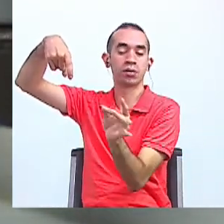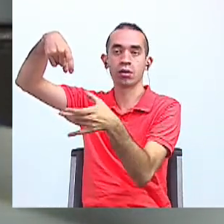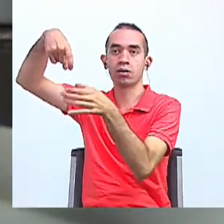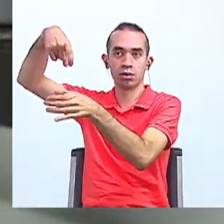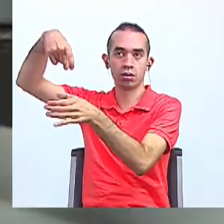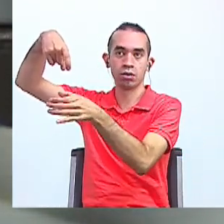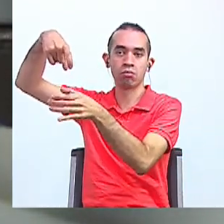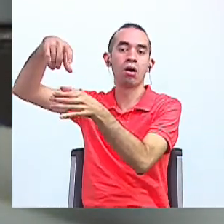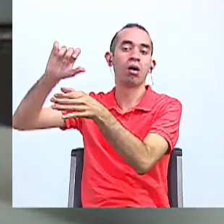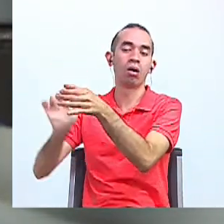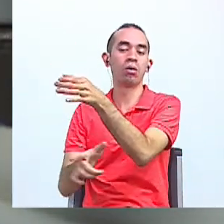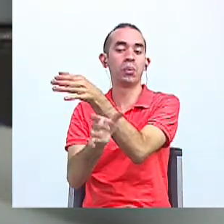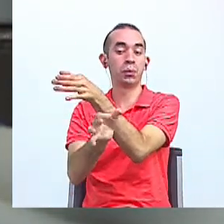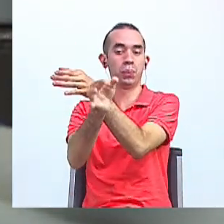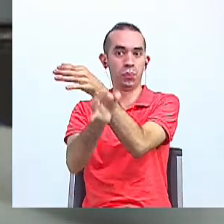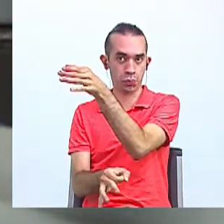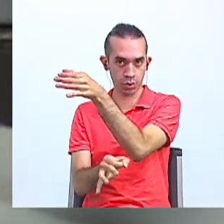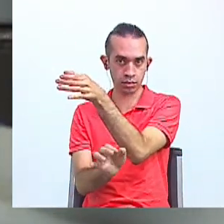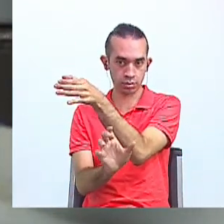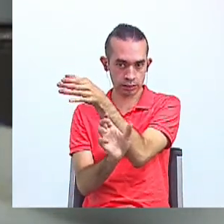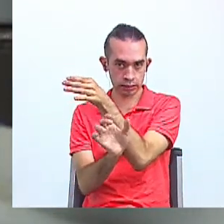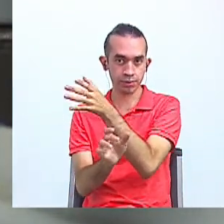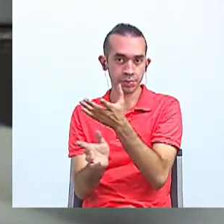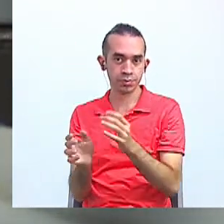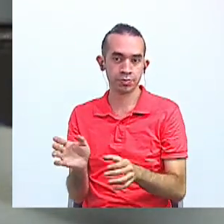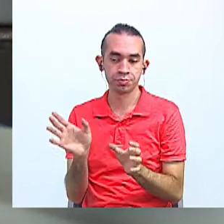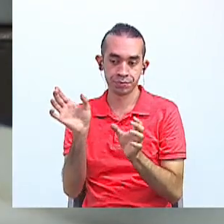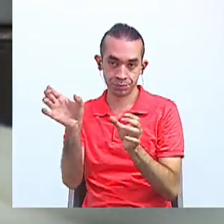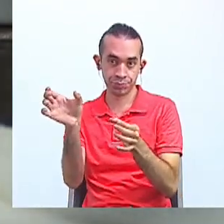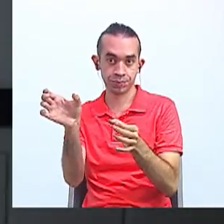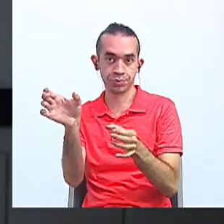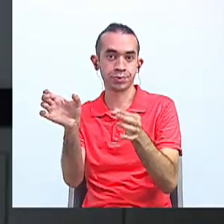que va a recoger el volumen desplazado.